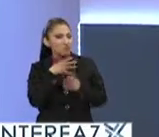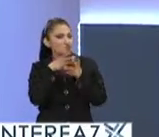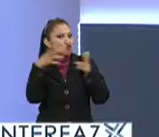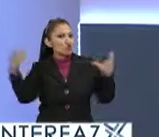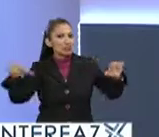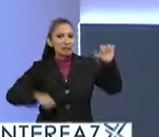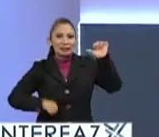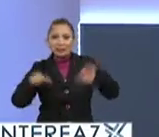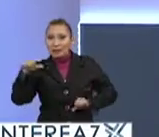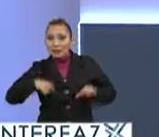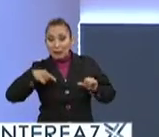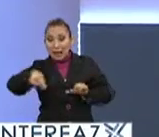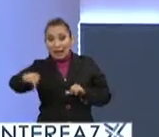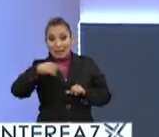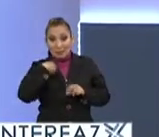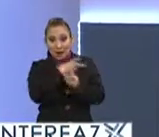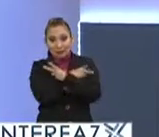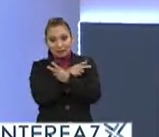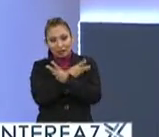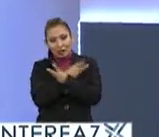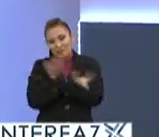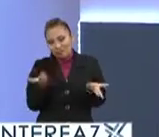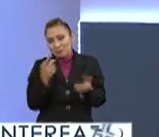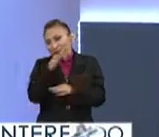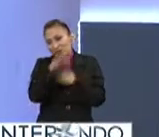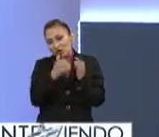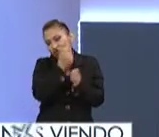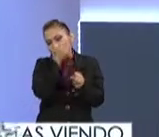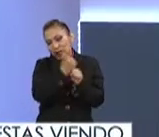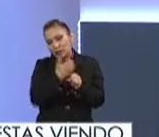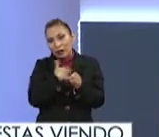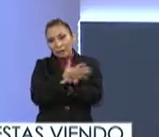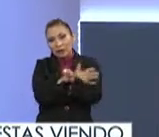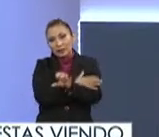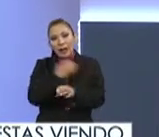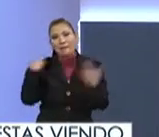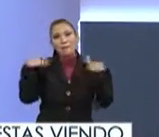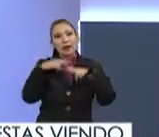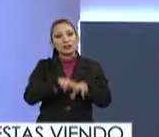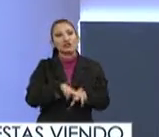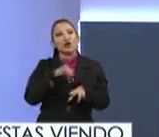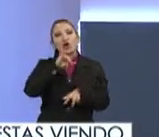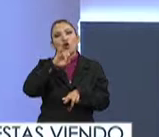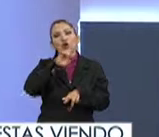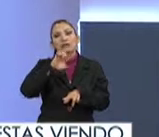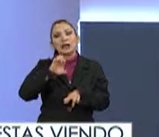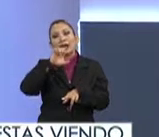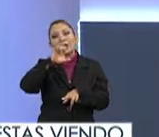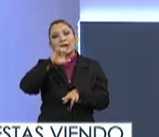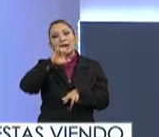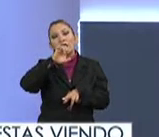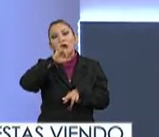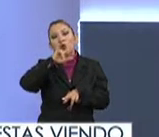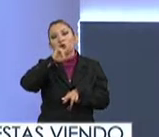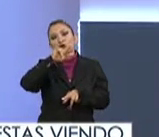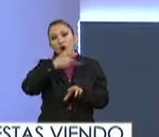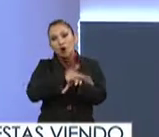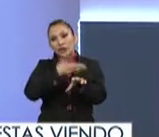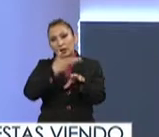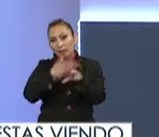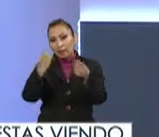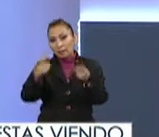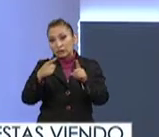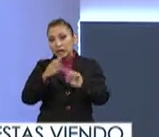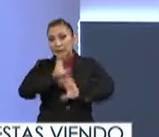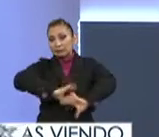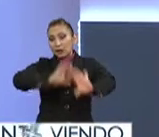grandes alternativas para este verano, bueno, finalmente para todo el año, nos acompaña en el estudio el maestro José Julio Díaz Infante, él es coordinador nacional de